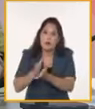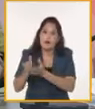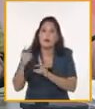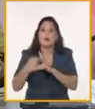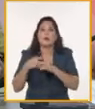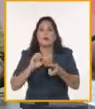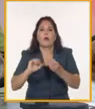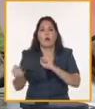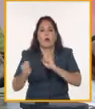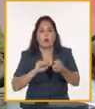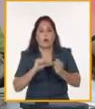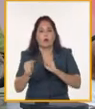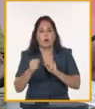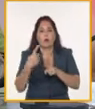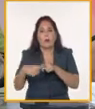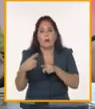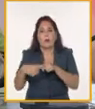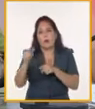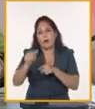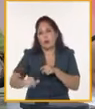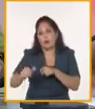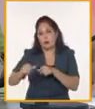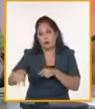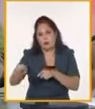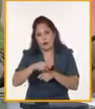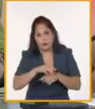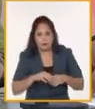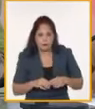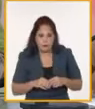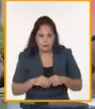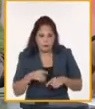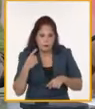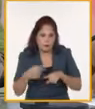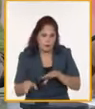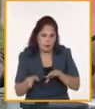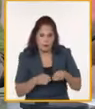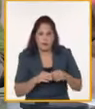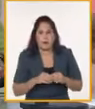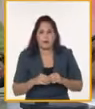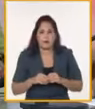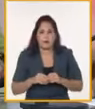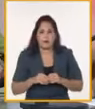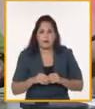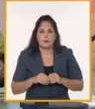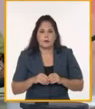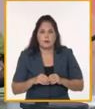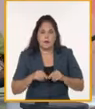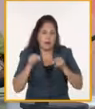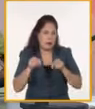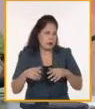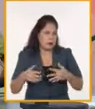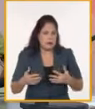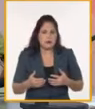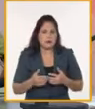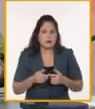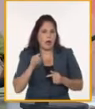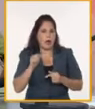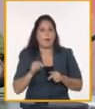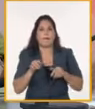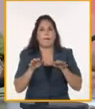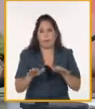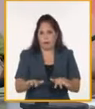control de los productores en sentido general vamos ministro vuelvo con usted al final ahora vamos a hacer una